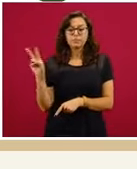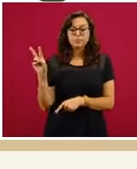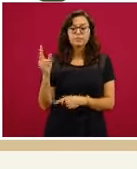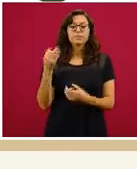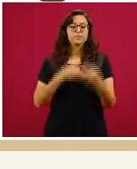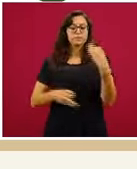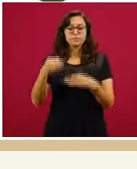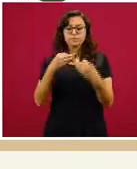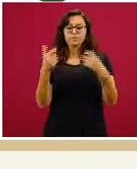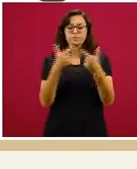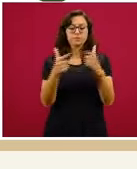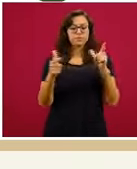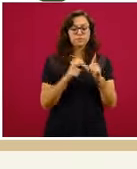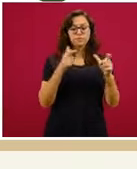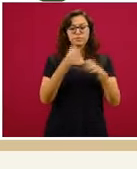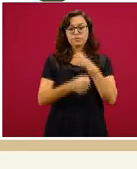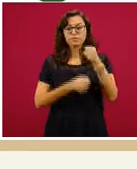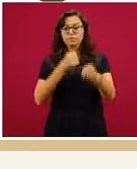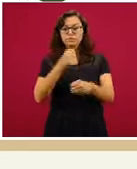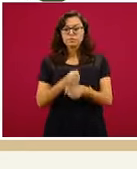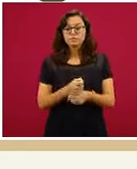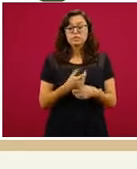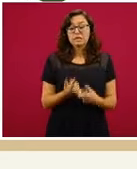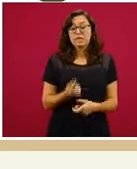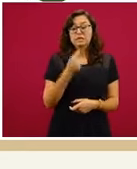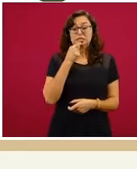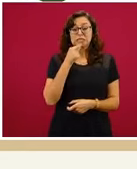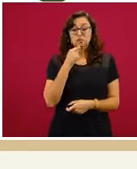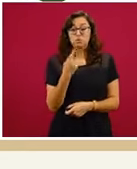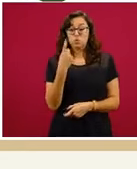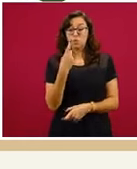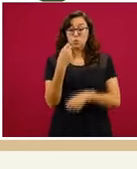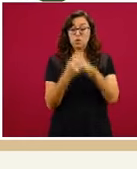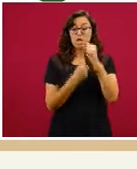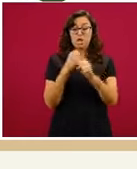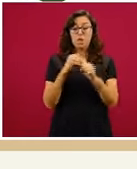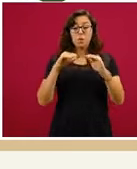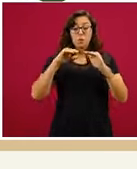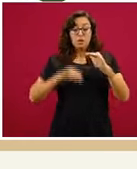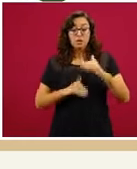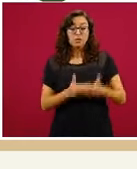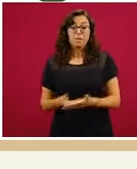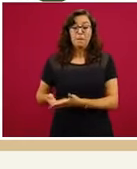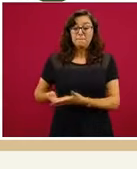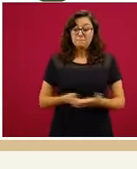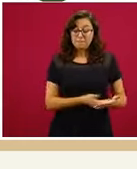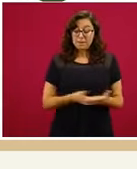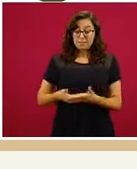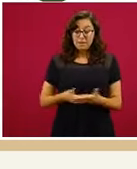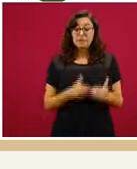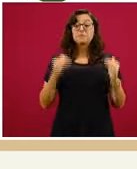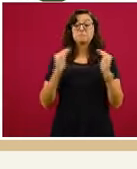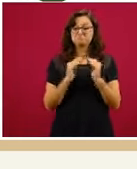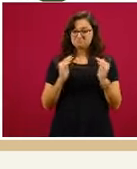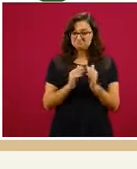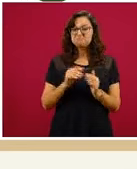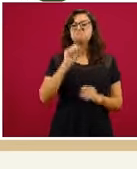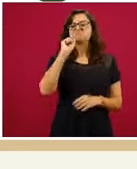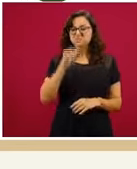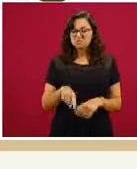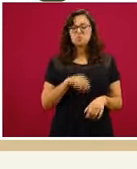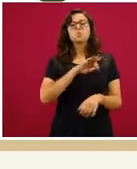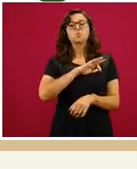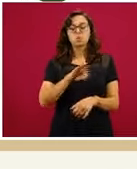grupos de edad. Vean cómo en el grupo de menores de 1 año, es decir, los bebés que yo tengo en casa, pueden tener la